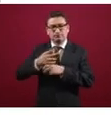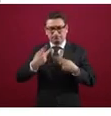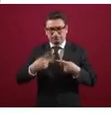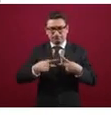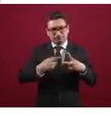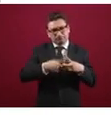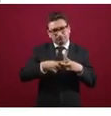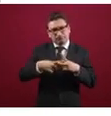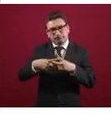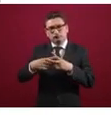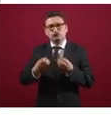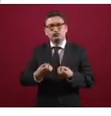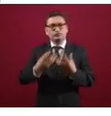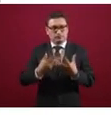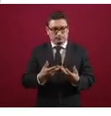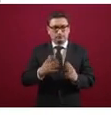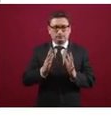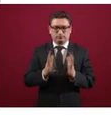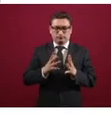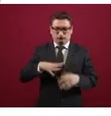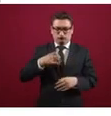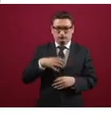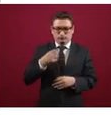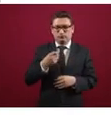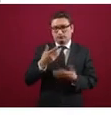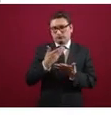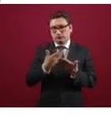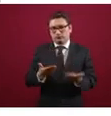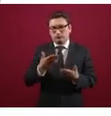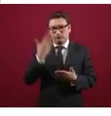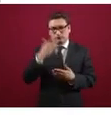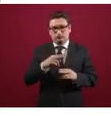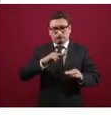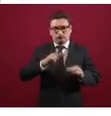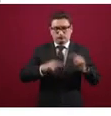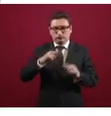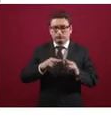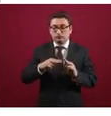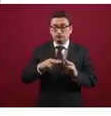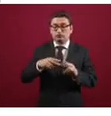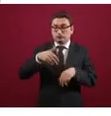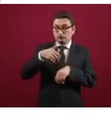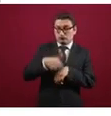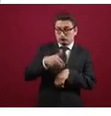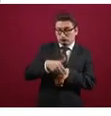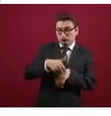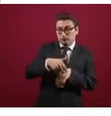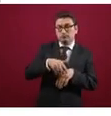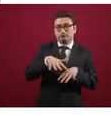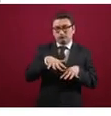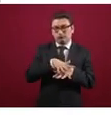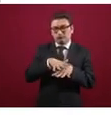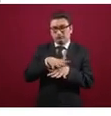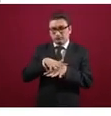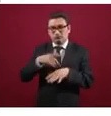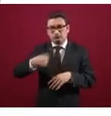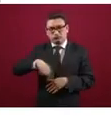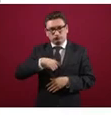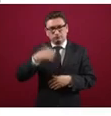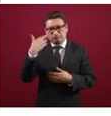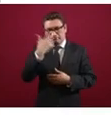de fosas por supuesto que este número tal como lo decía también el subsecretario es un número dinámico que estamos revisando